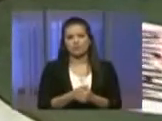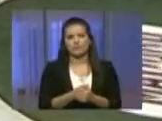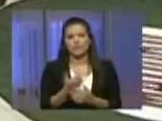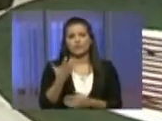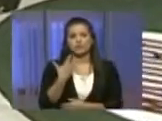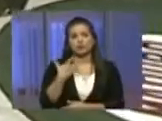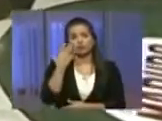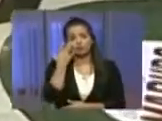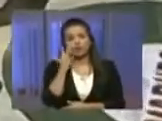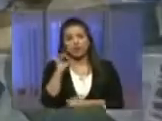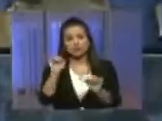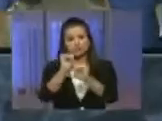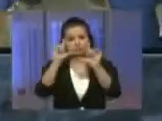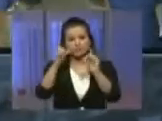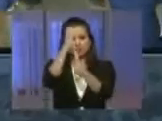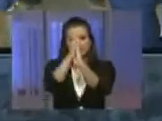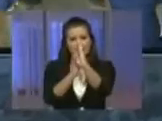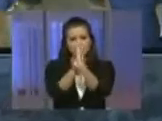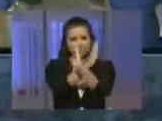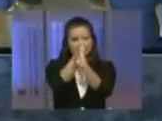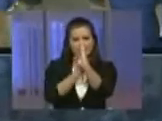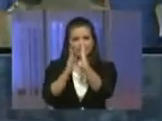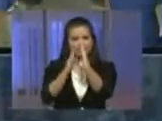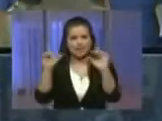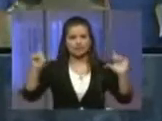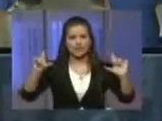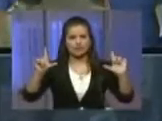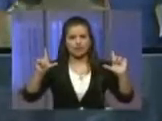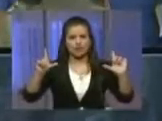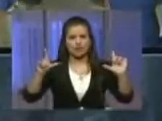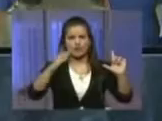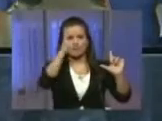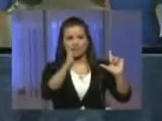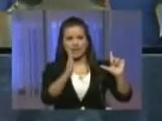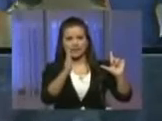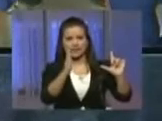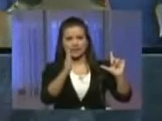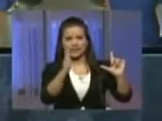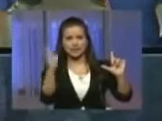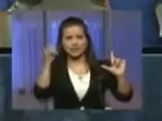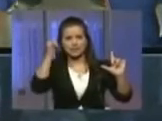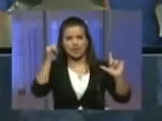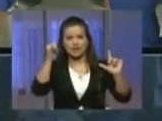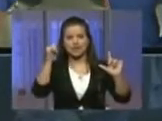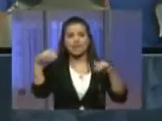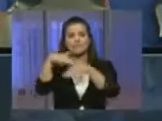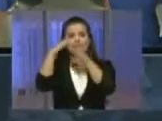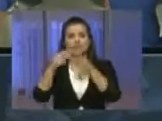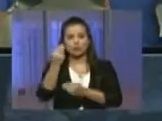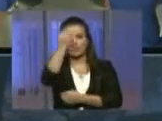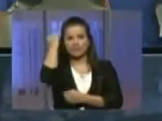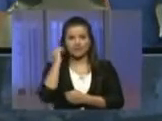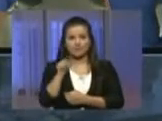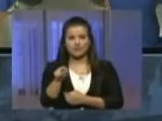pantalla compartida la imagen de nuestro ministro y además está all Pedro